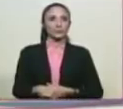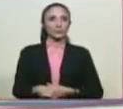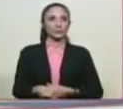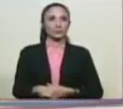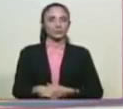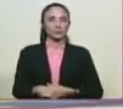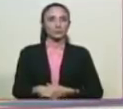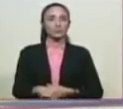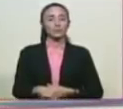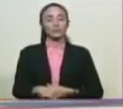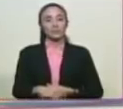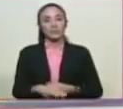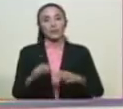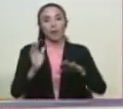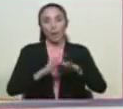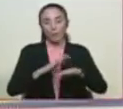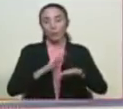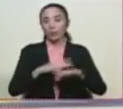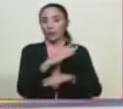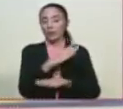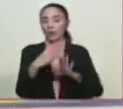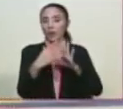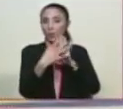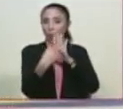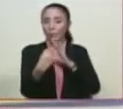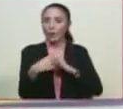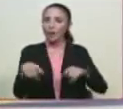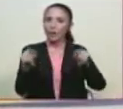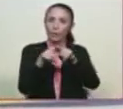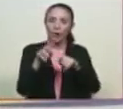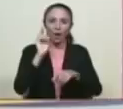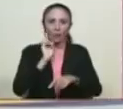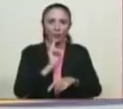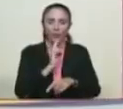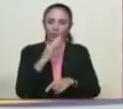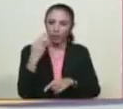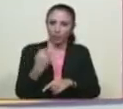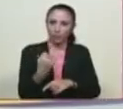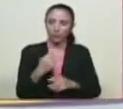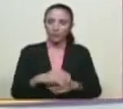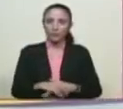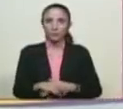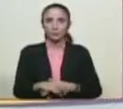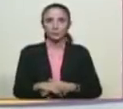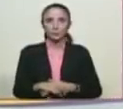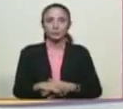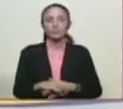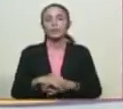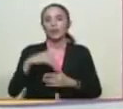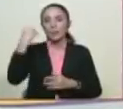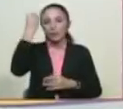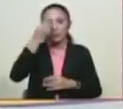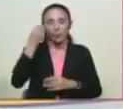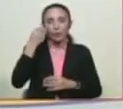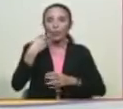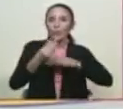Porque hay que ser bolivariano en la acción, en la construcción, en la verdad, en el pensamiento y en la acción.